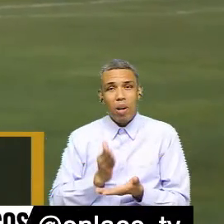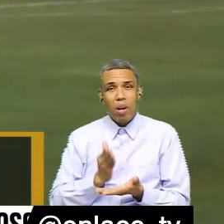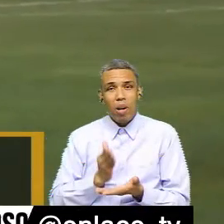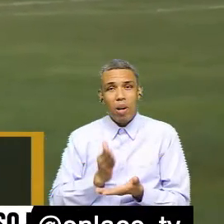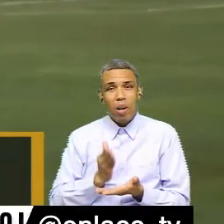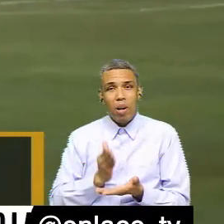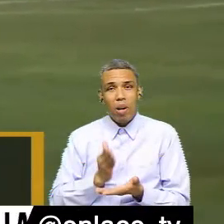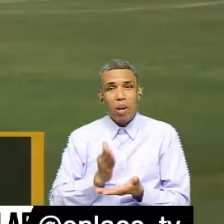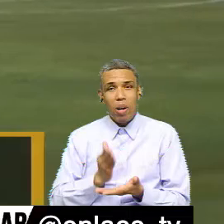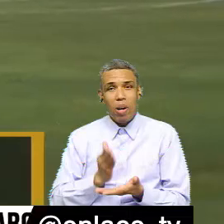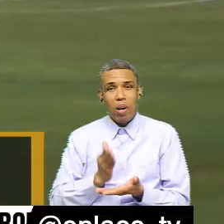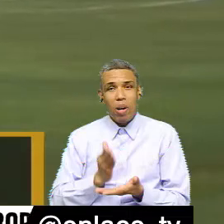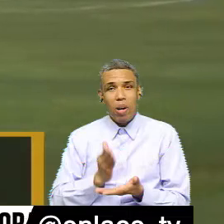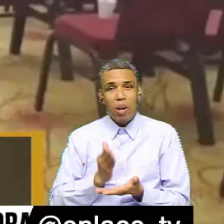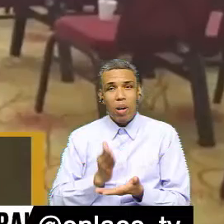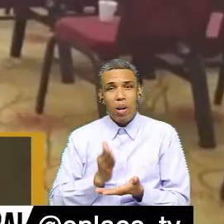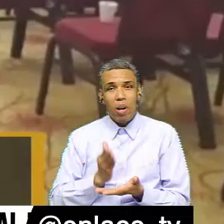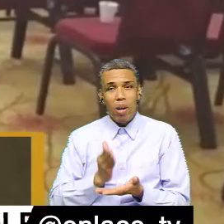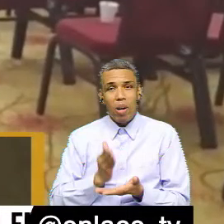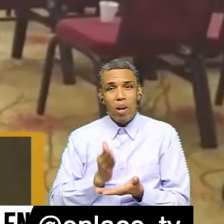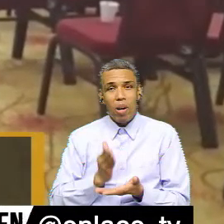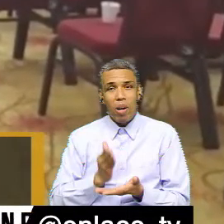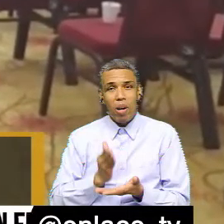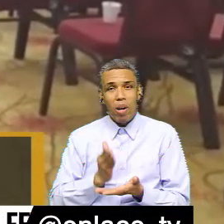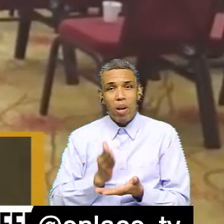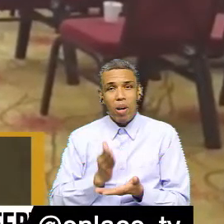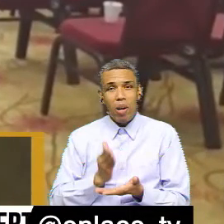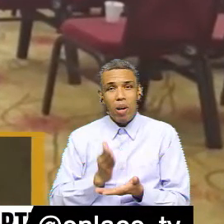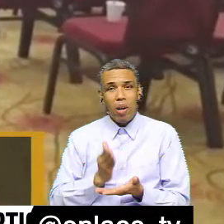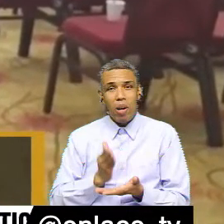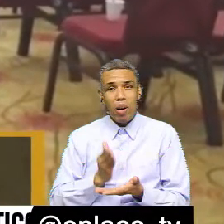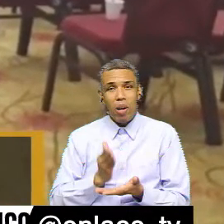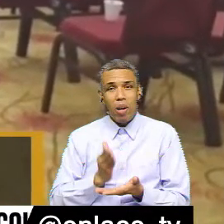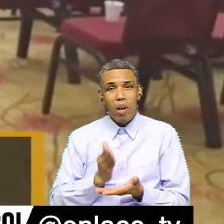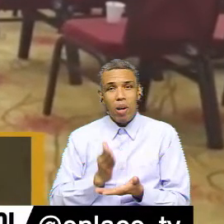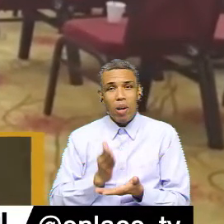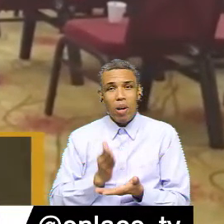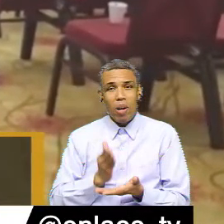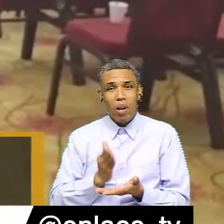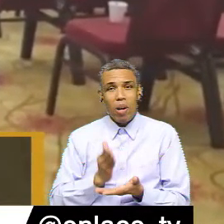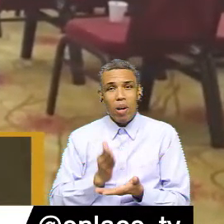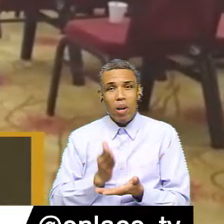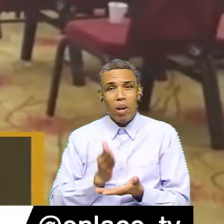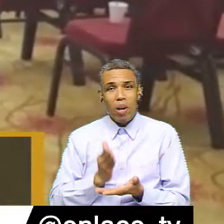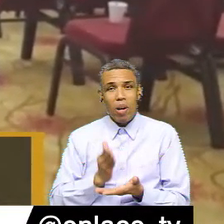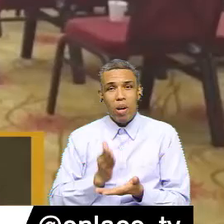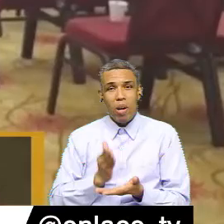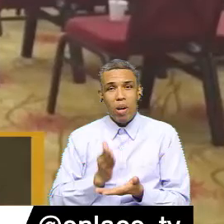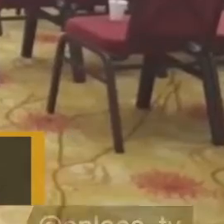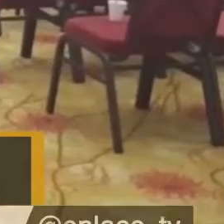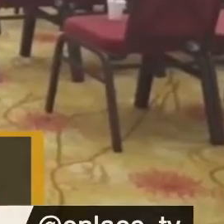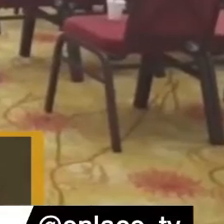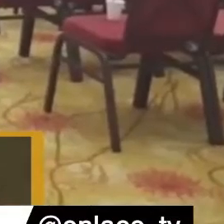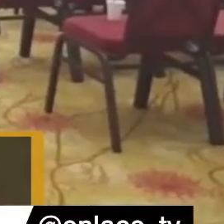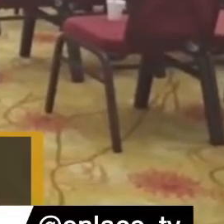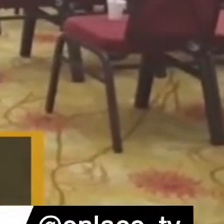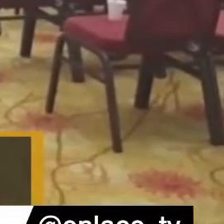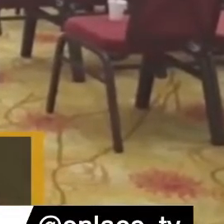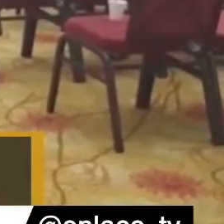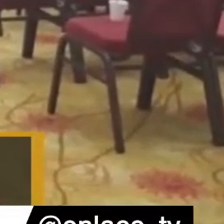capitán agradecimiento a esta hora a los que hacen posible que estemos acá el representante de la cámara de carcome román el pote a andrés